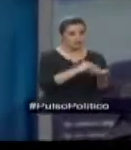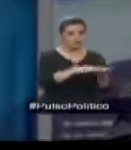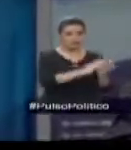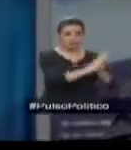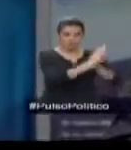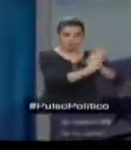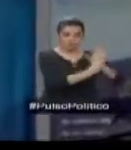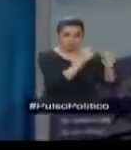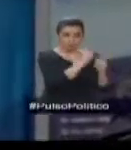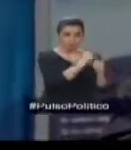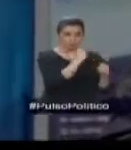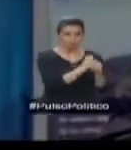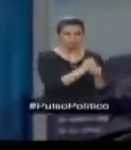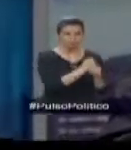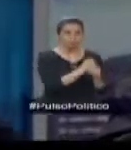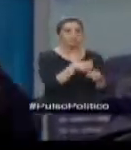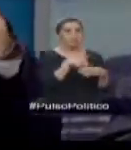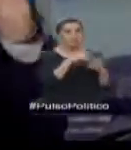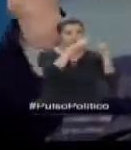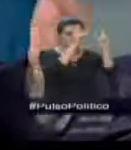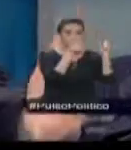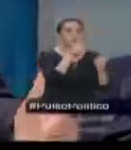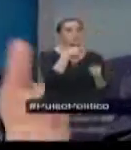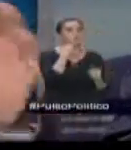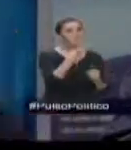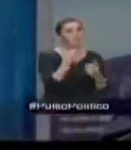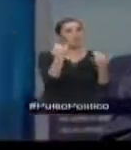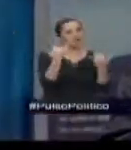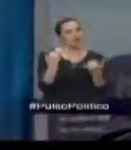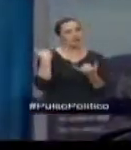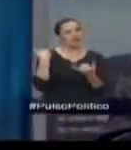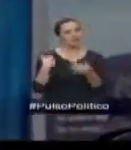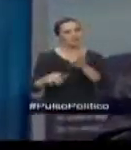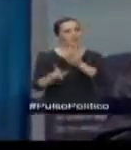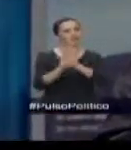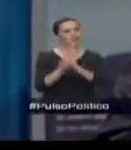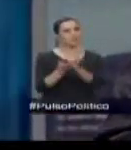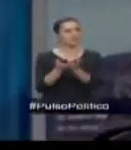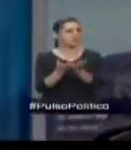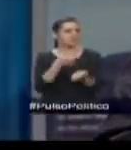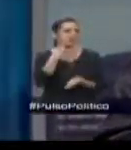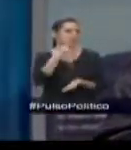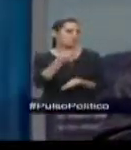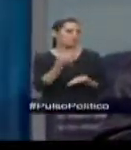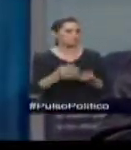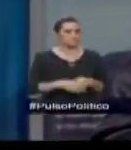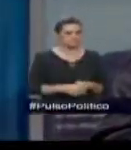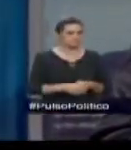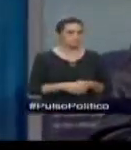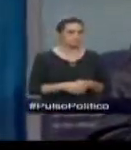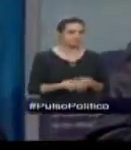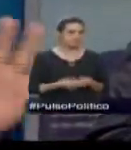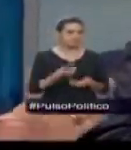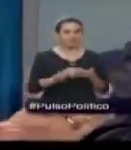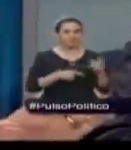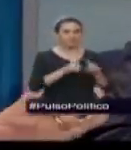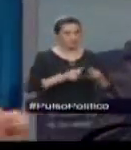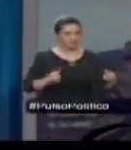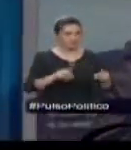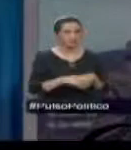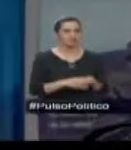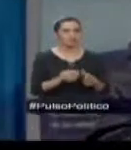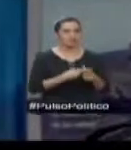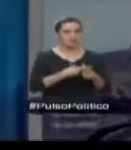trabajo en este momento en el sector público pasen a estar sujetos a la denominada ley de servicios públicos que es muy distinto